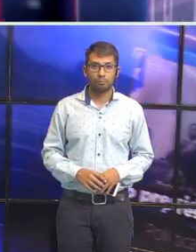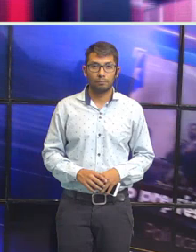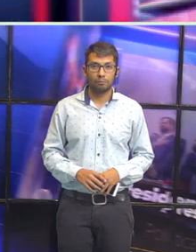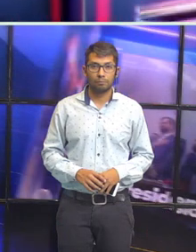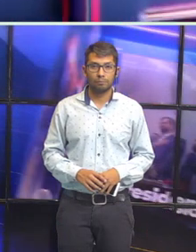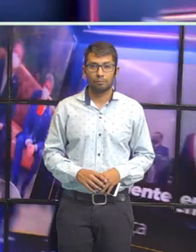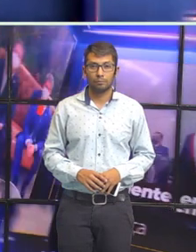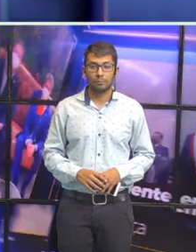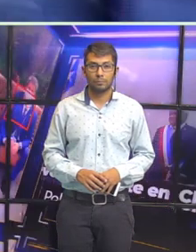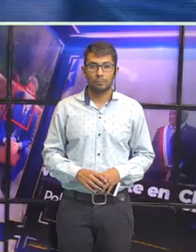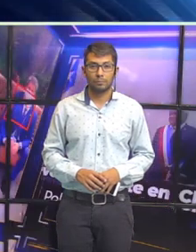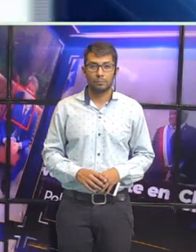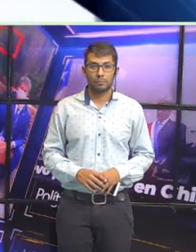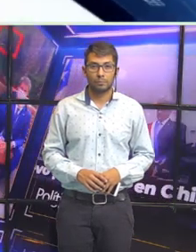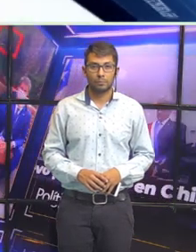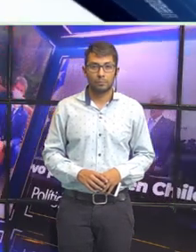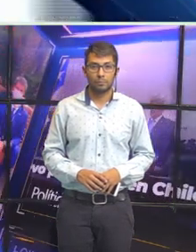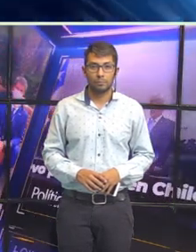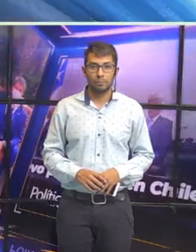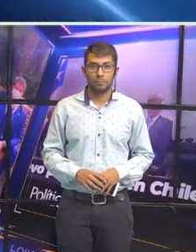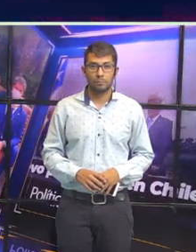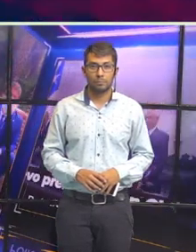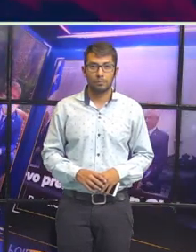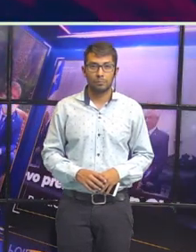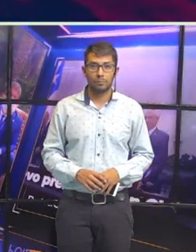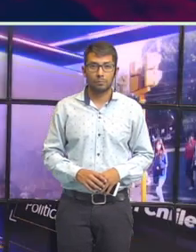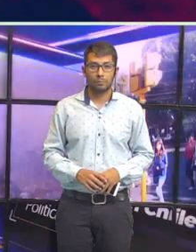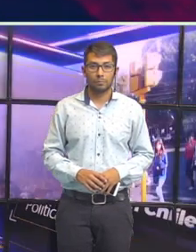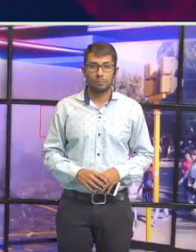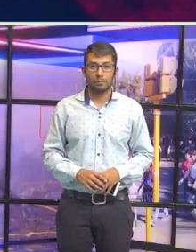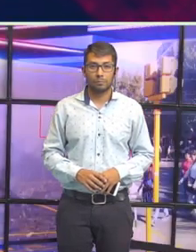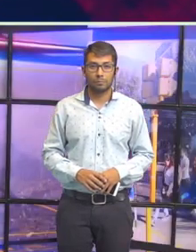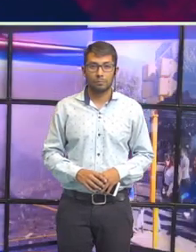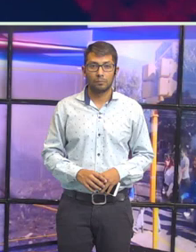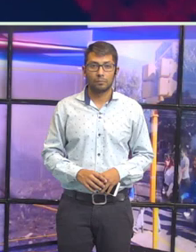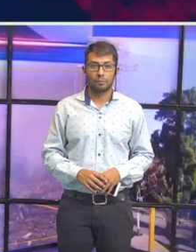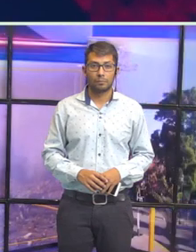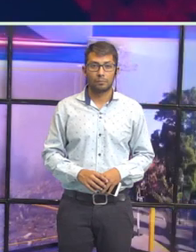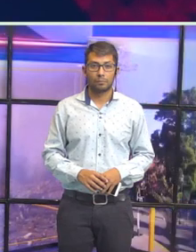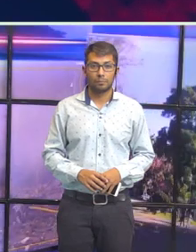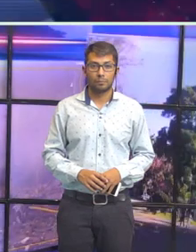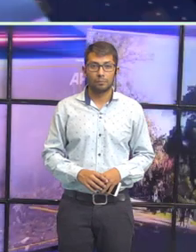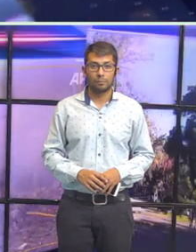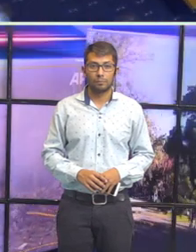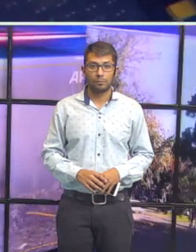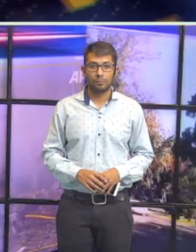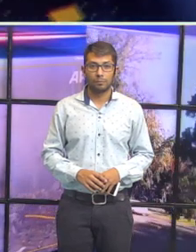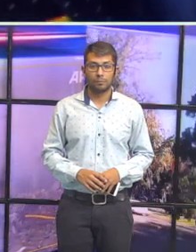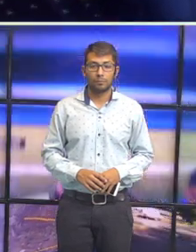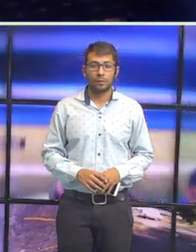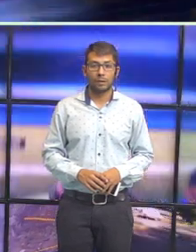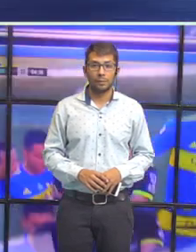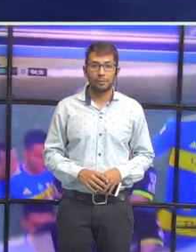Porque también golpea la crisis económica mucho lo vemos en el sector comercial y en el sector de